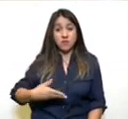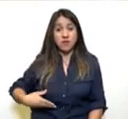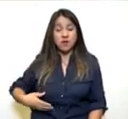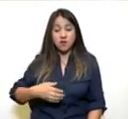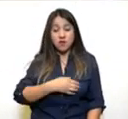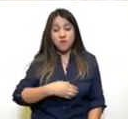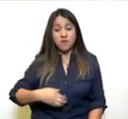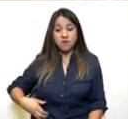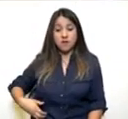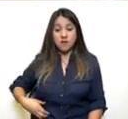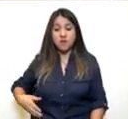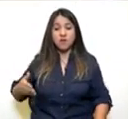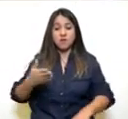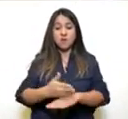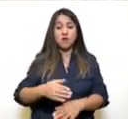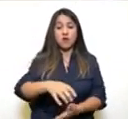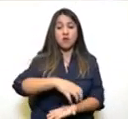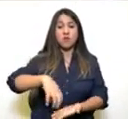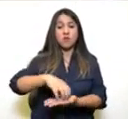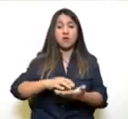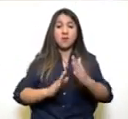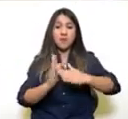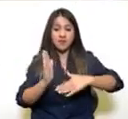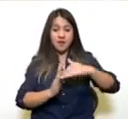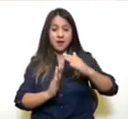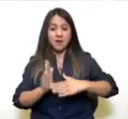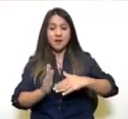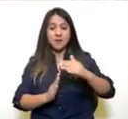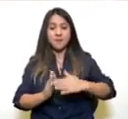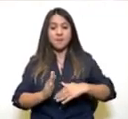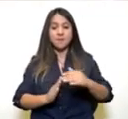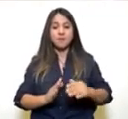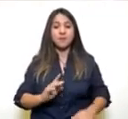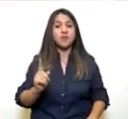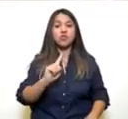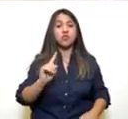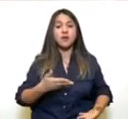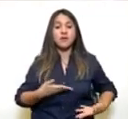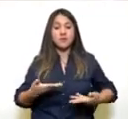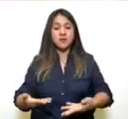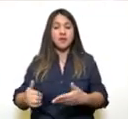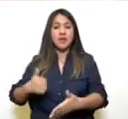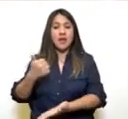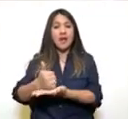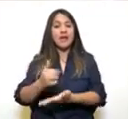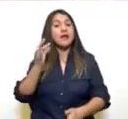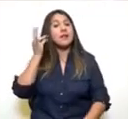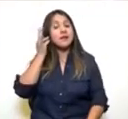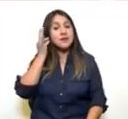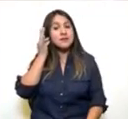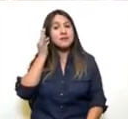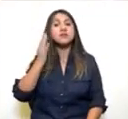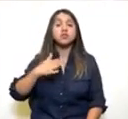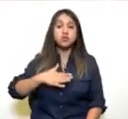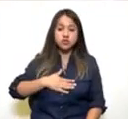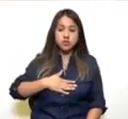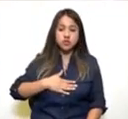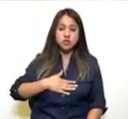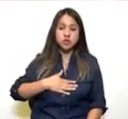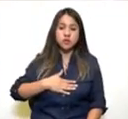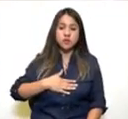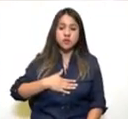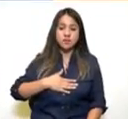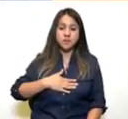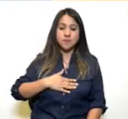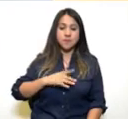fue a la comuna de la pintana no estaba invitada la alcaldesa y yo me las arreglé